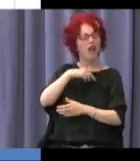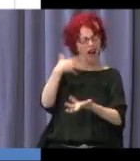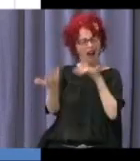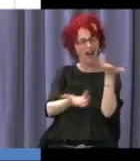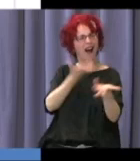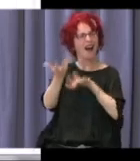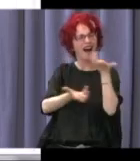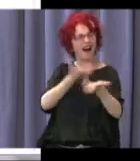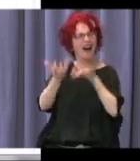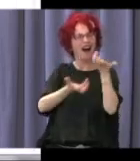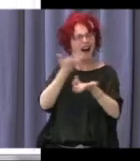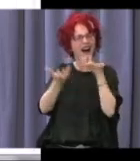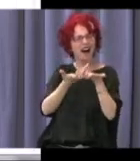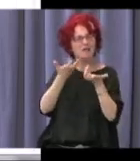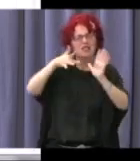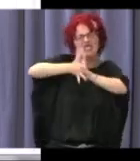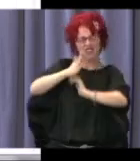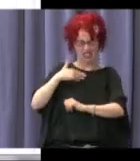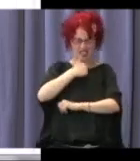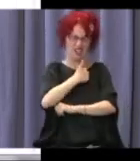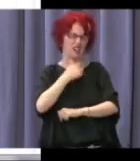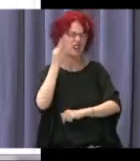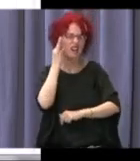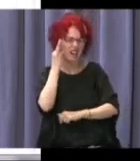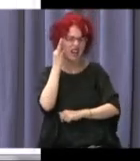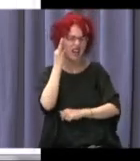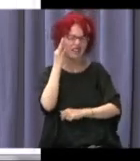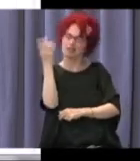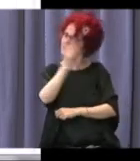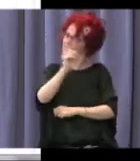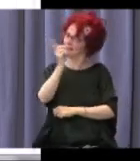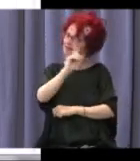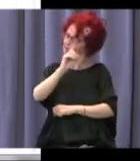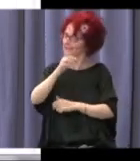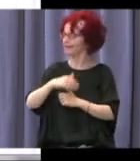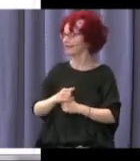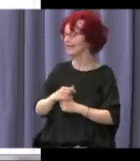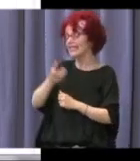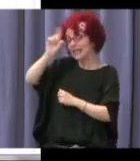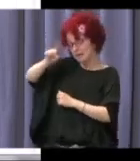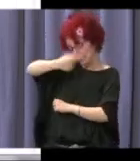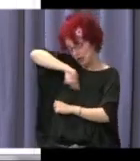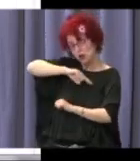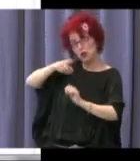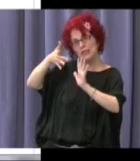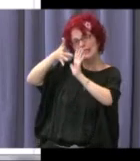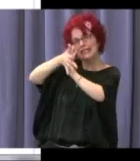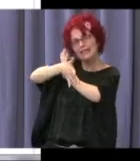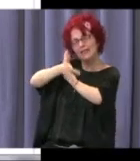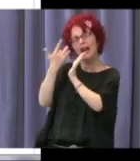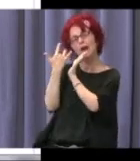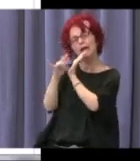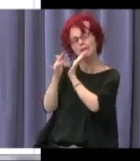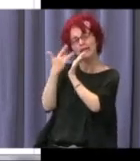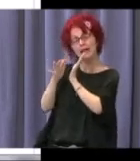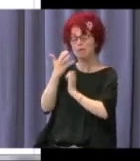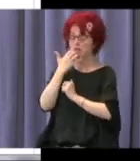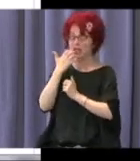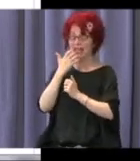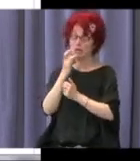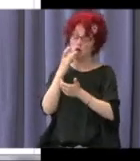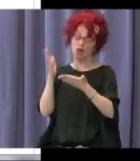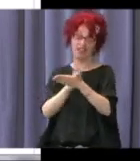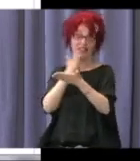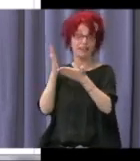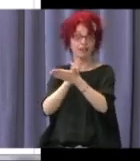suyo. Cuidado con esto, ¿no? Luego, bueno, también se puede explicar cómo afortunadamente los diccionarios cambian,